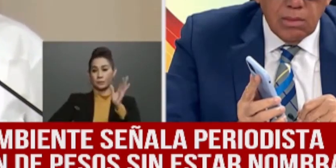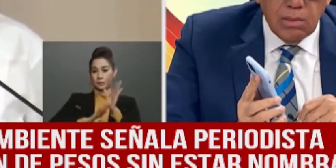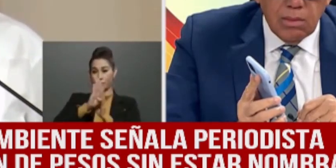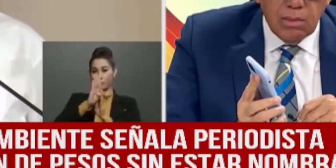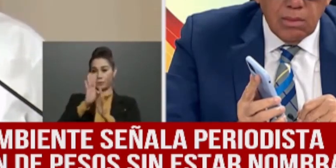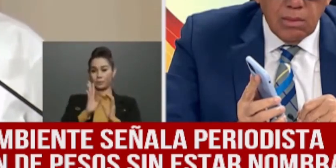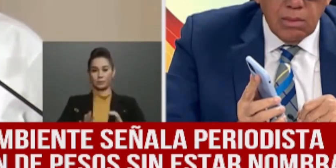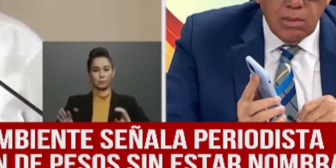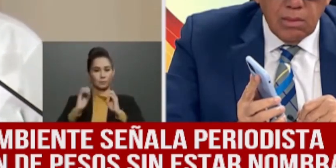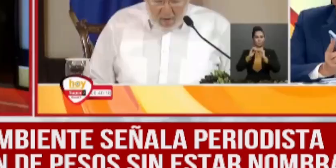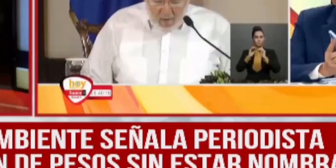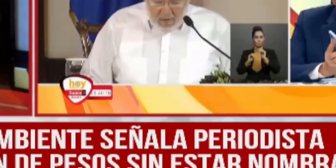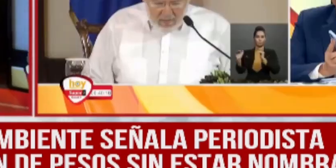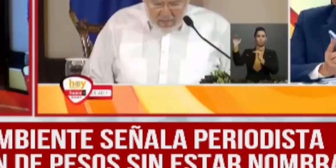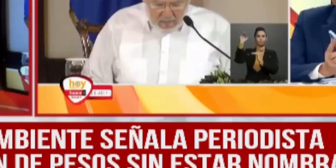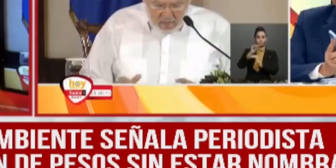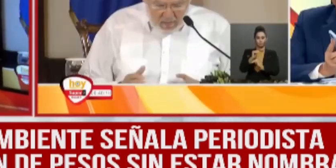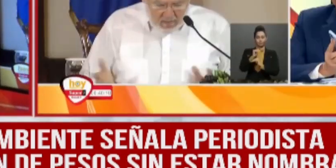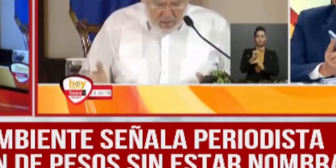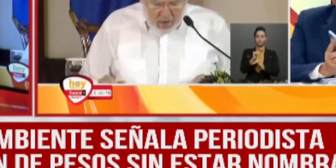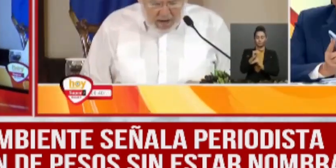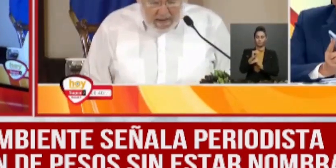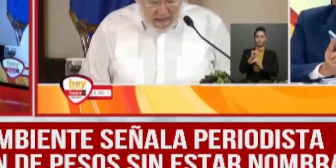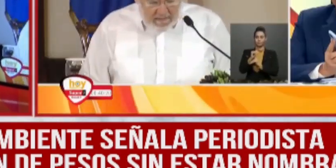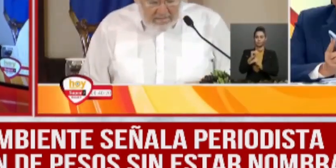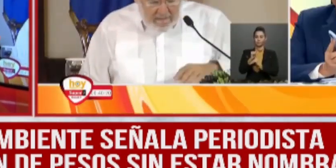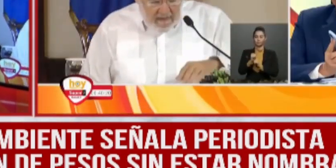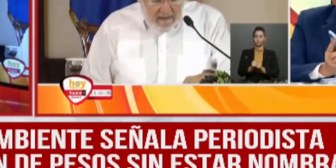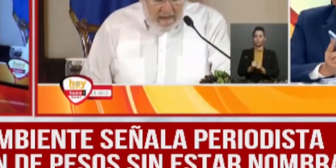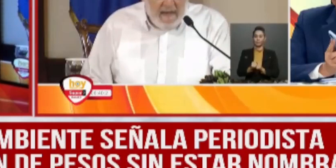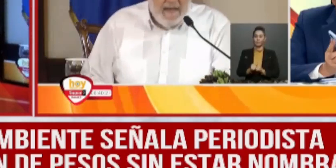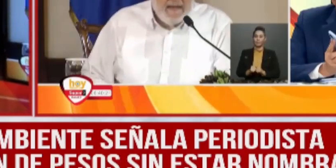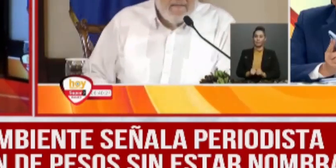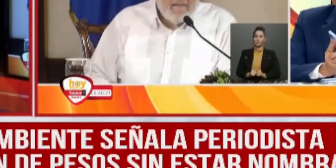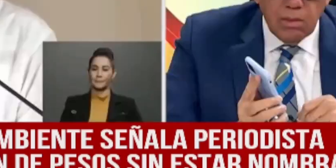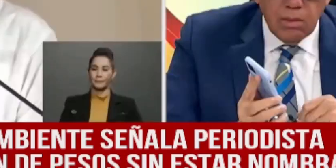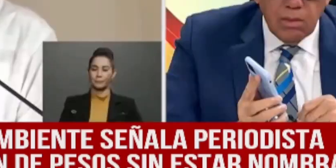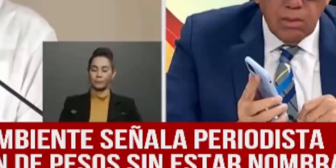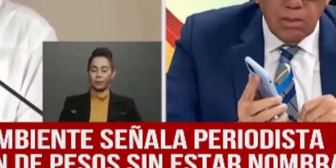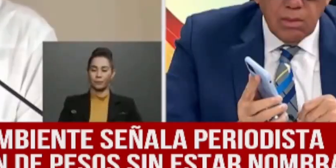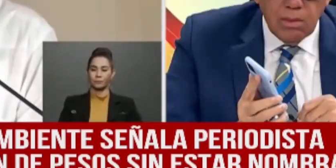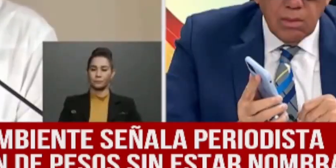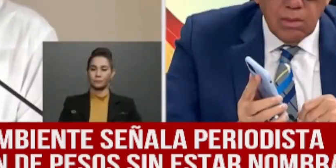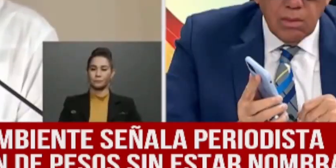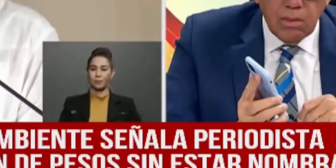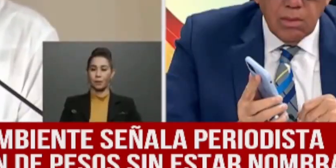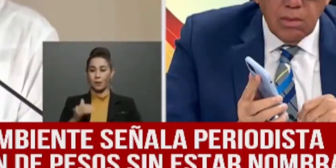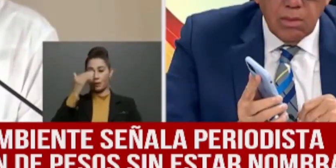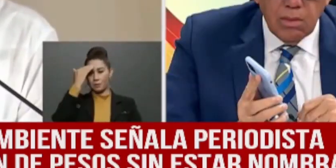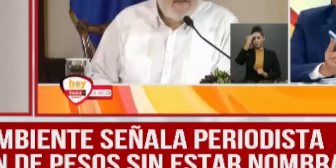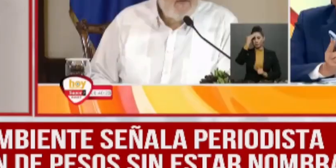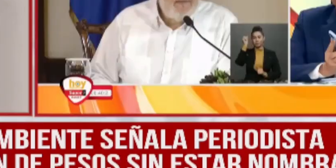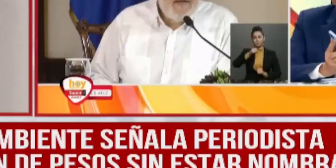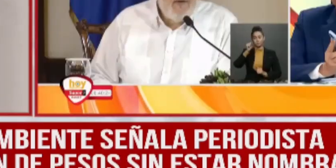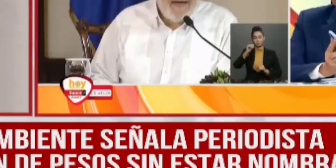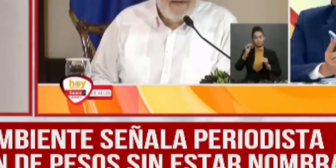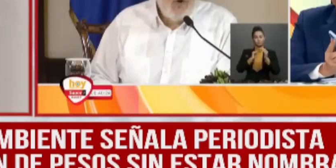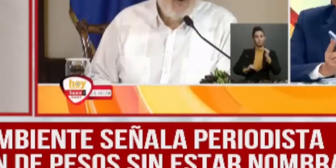y Acela. Ahora voy a decir que este sinvergüenza de Miguel Seara Hatton,